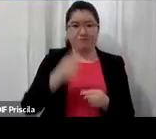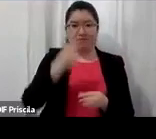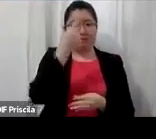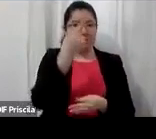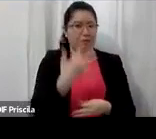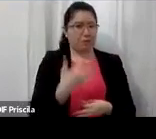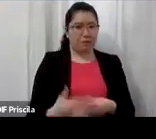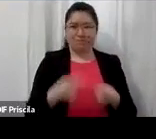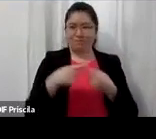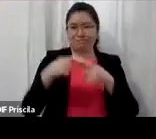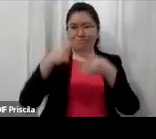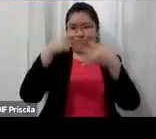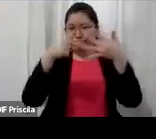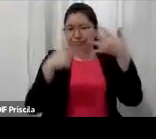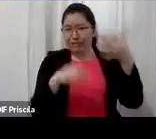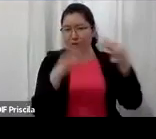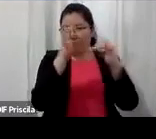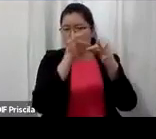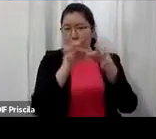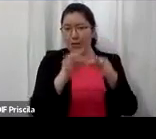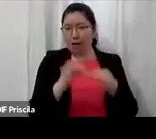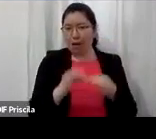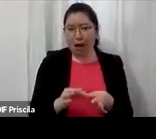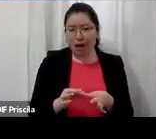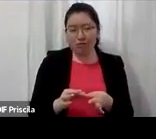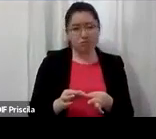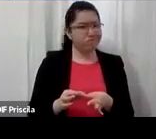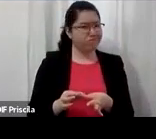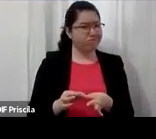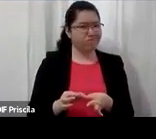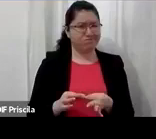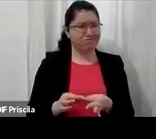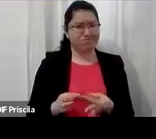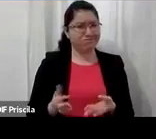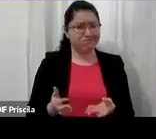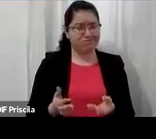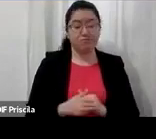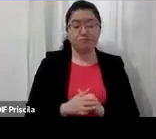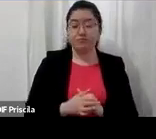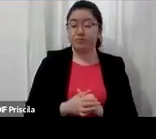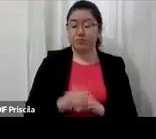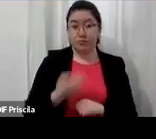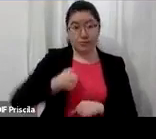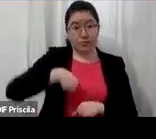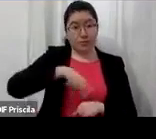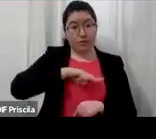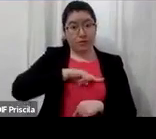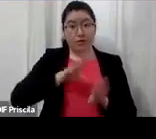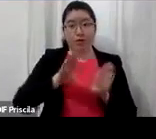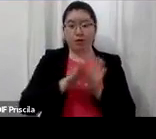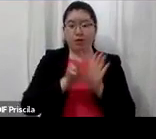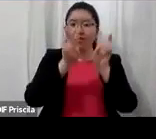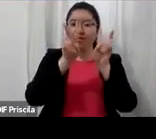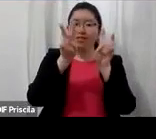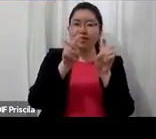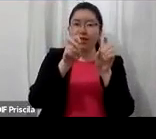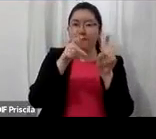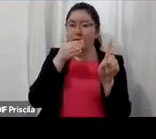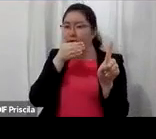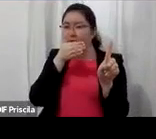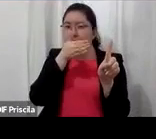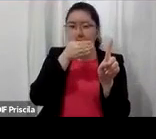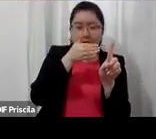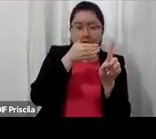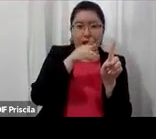la Z. Nosotros trabajamos más bien como en situaciones muy concretas y son las propias